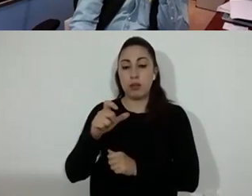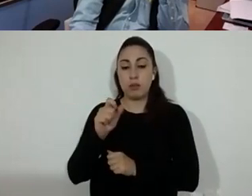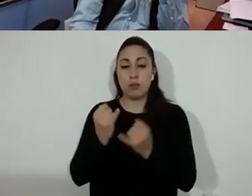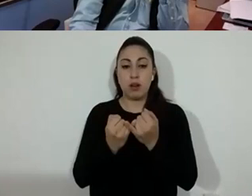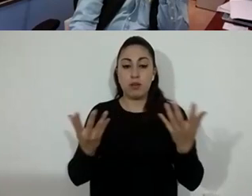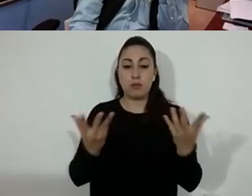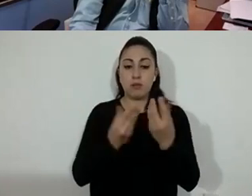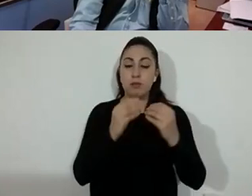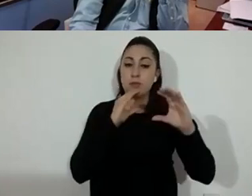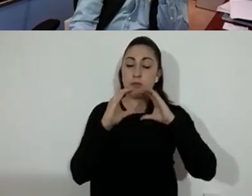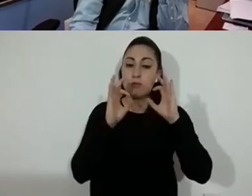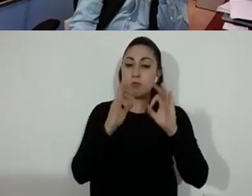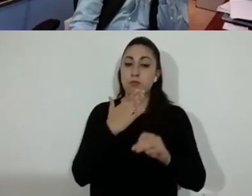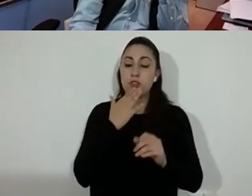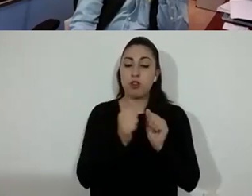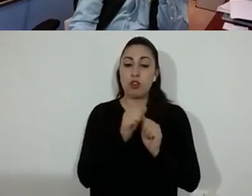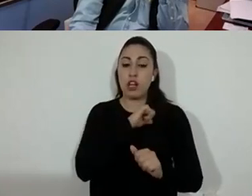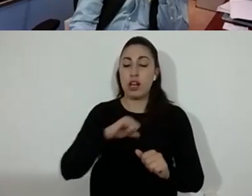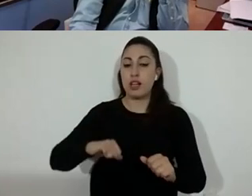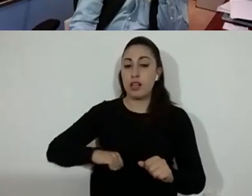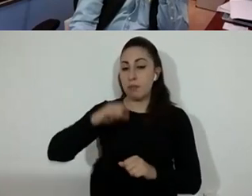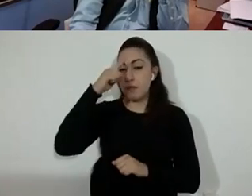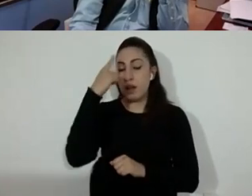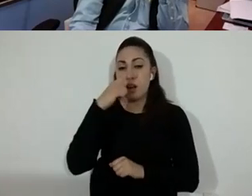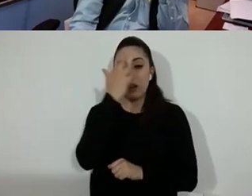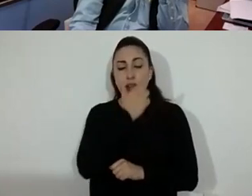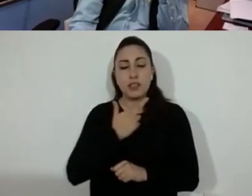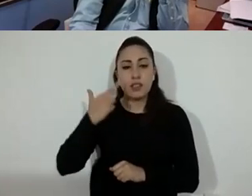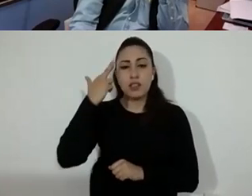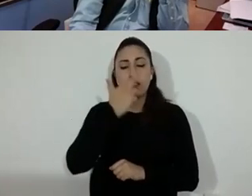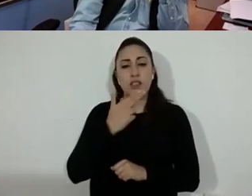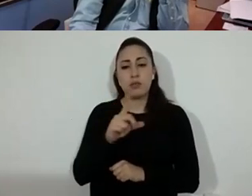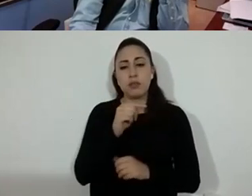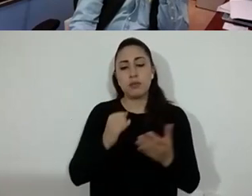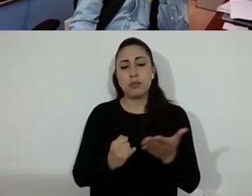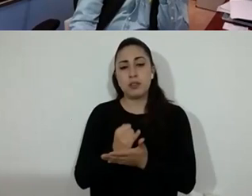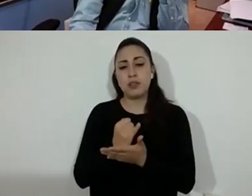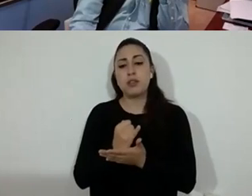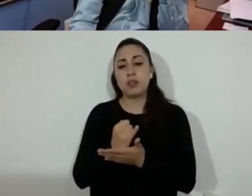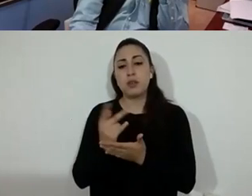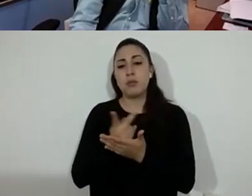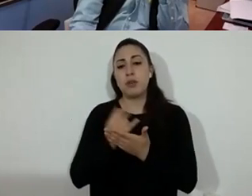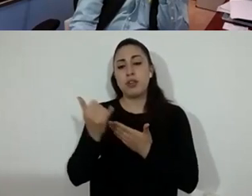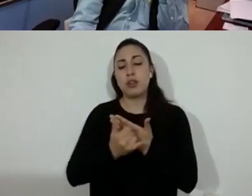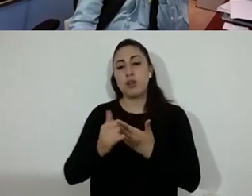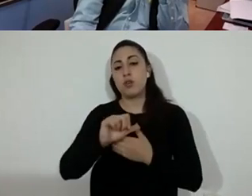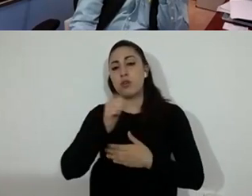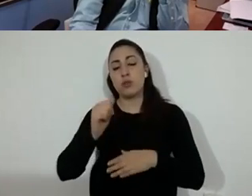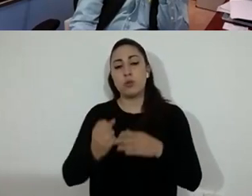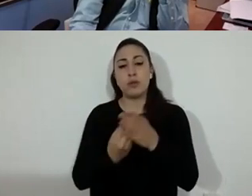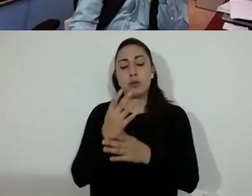alcaldías para poder revisar y pasar a los proyectos